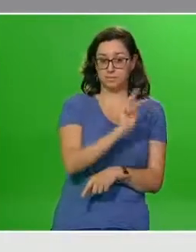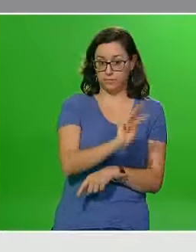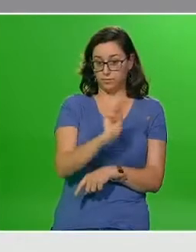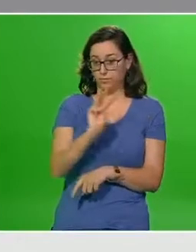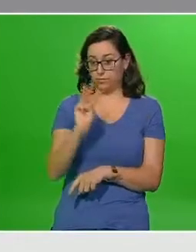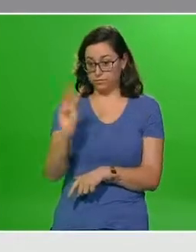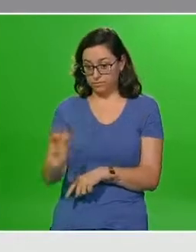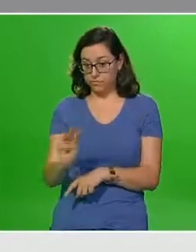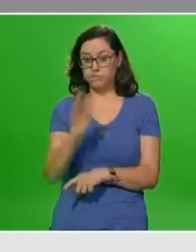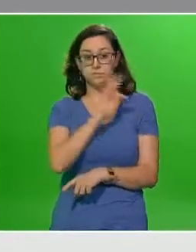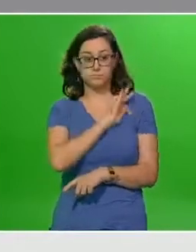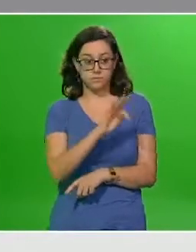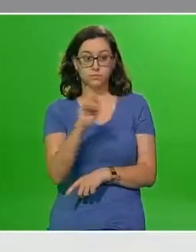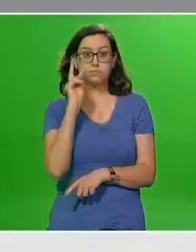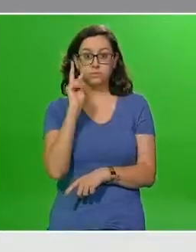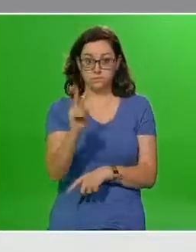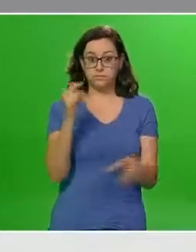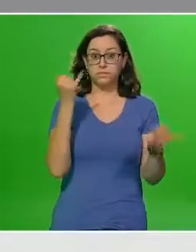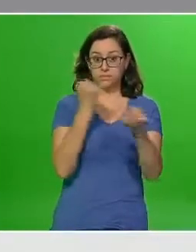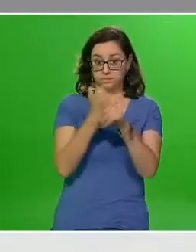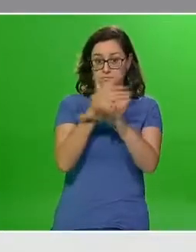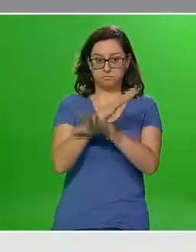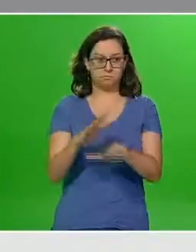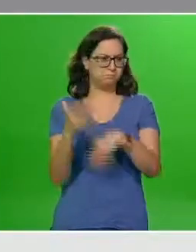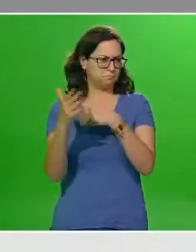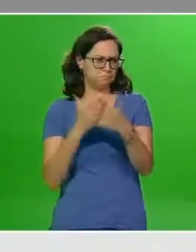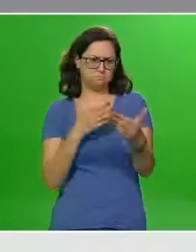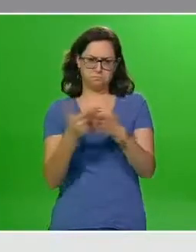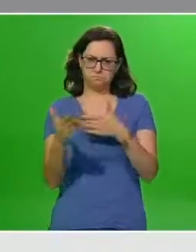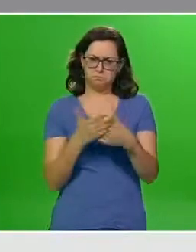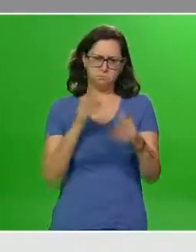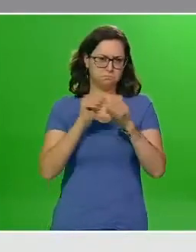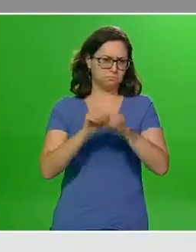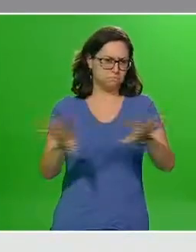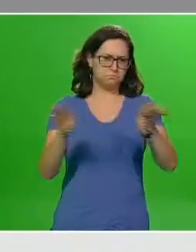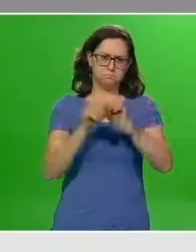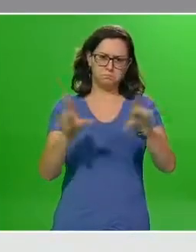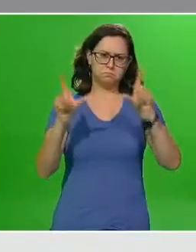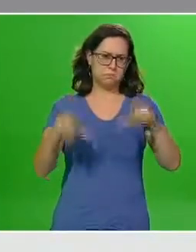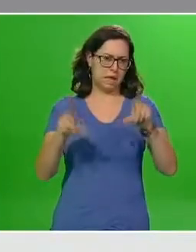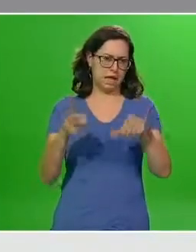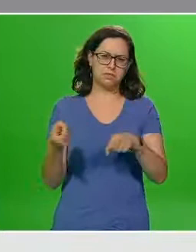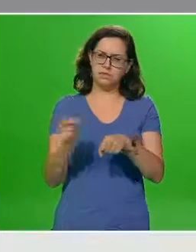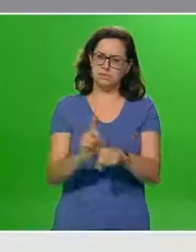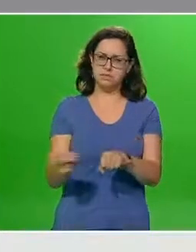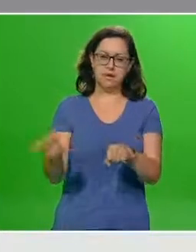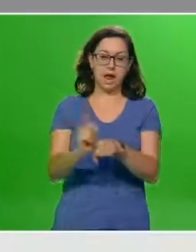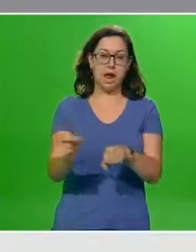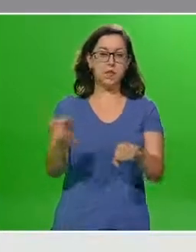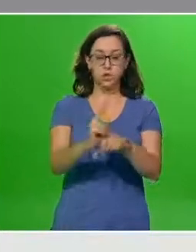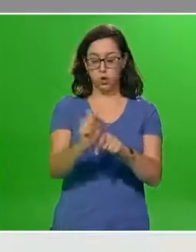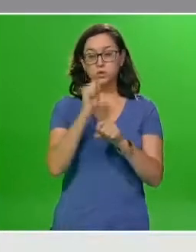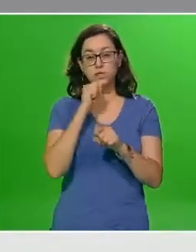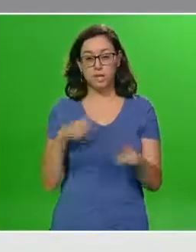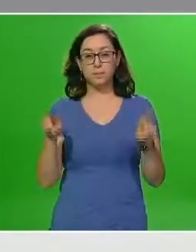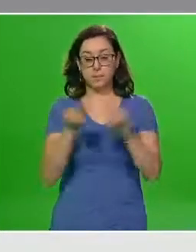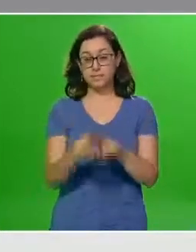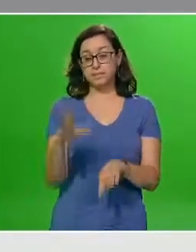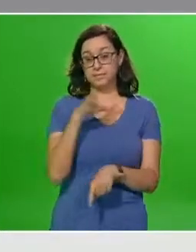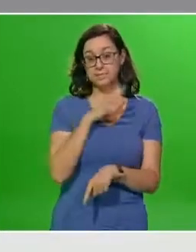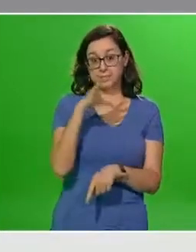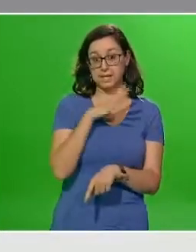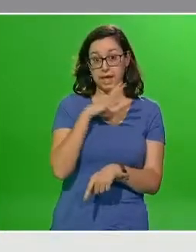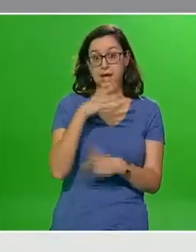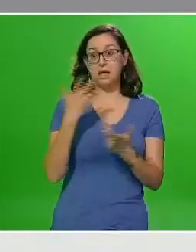no solamente información que se está actualizando todos los días, sino también hay el componente de los